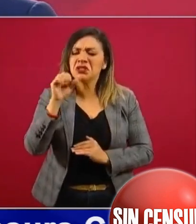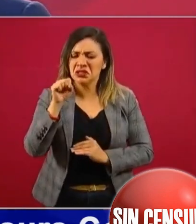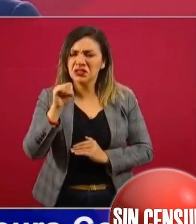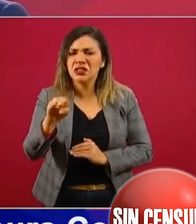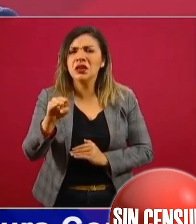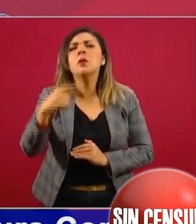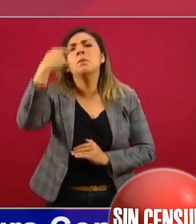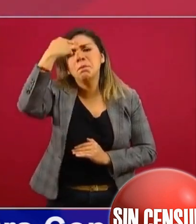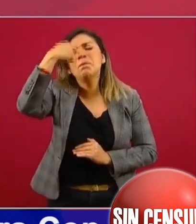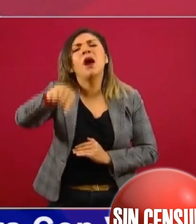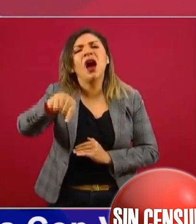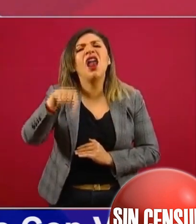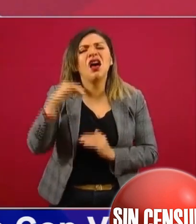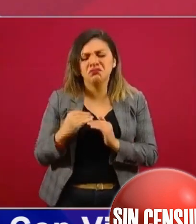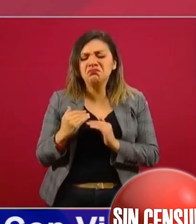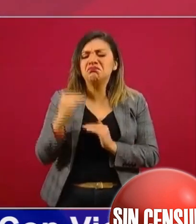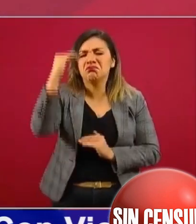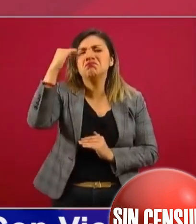tenga como fin